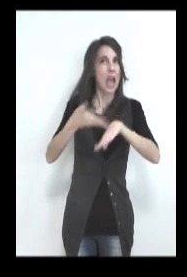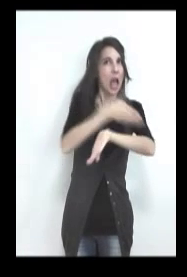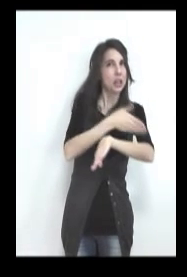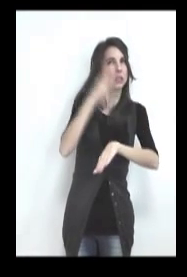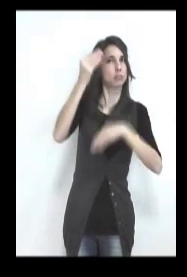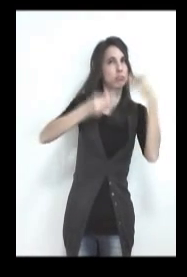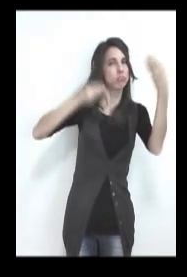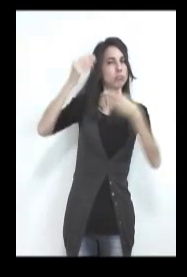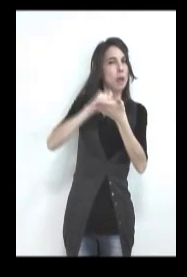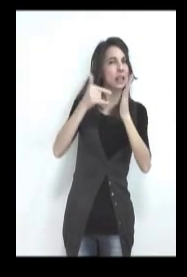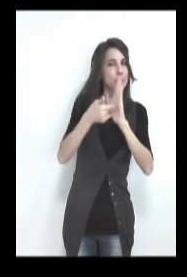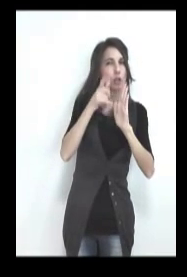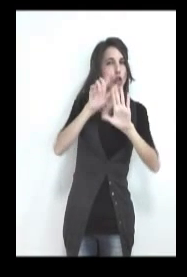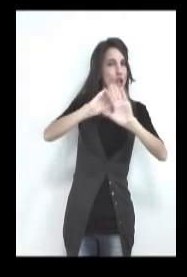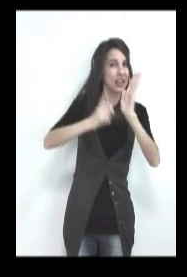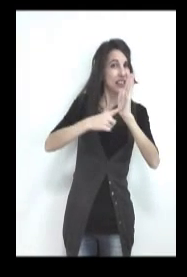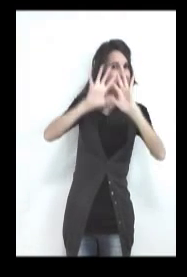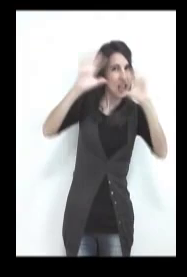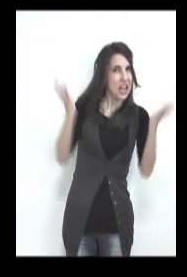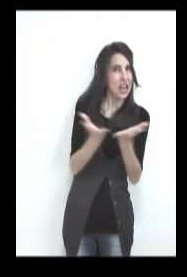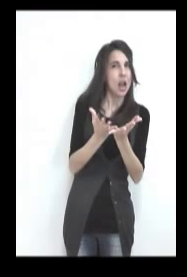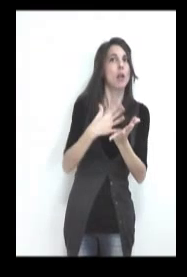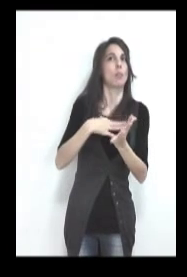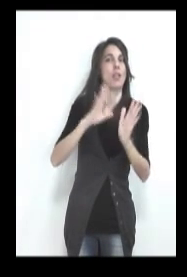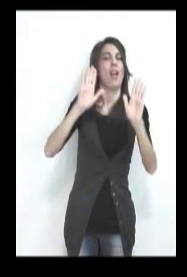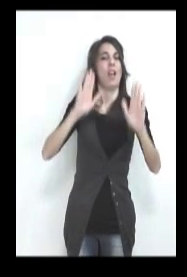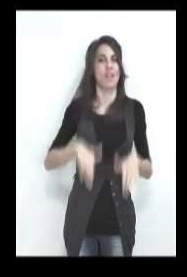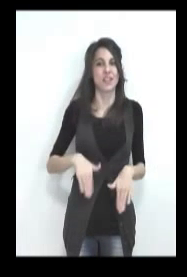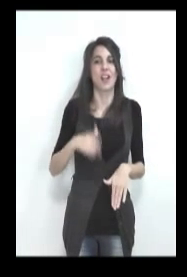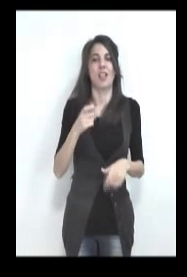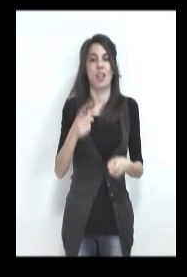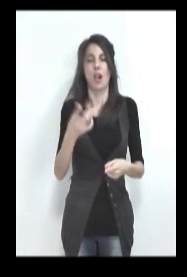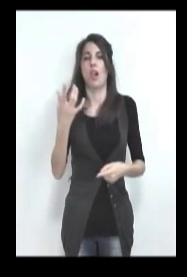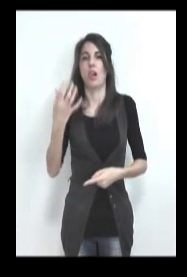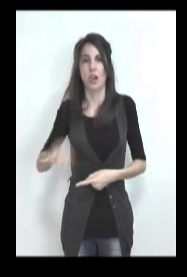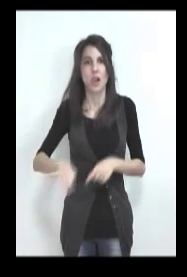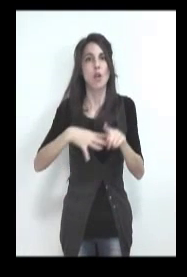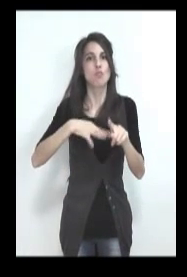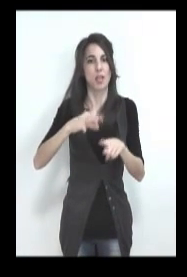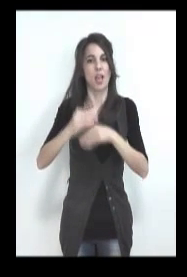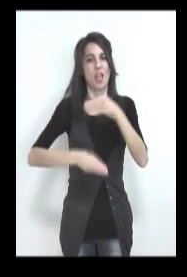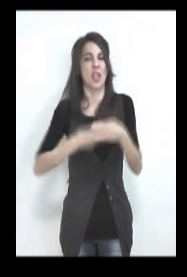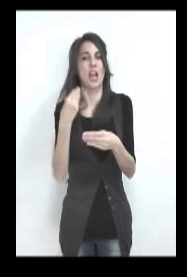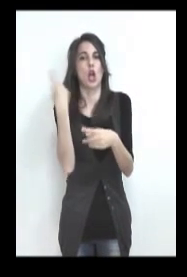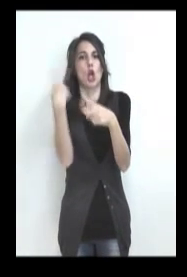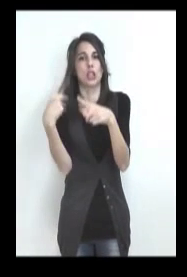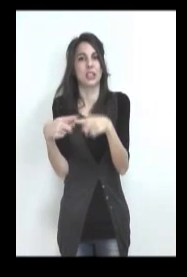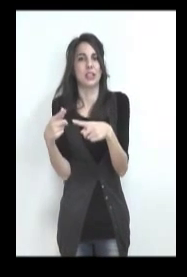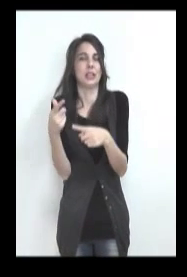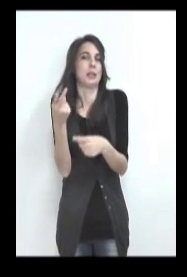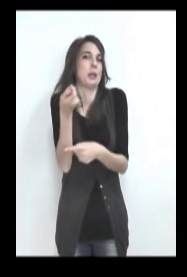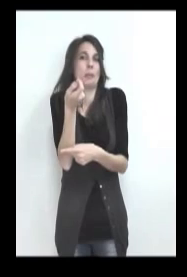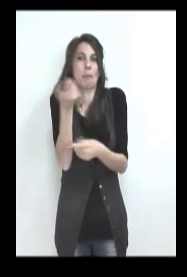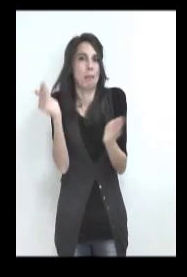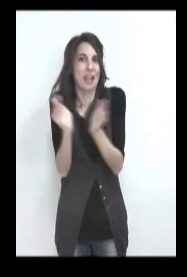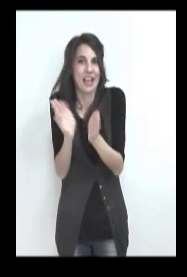integral pueden comprender pequeñas intervenciones que sí que tienen la capacidad de resolver